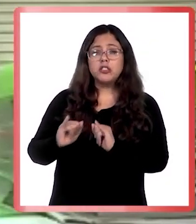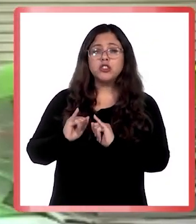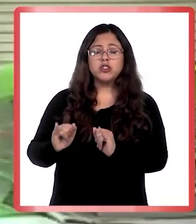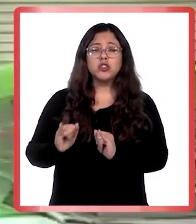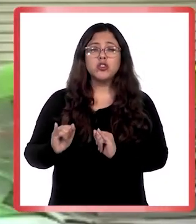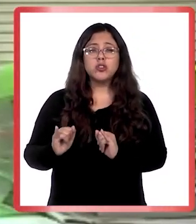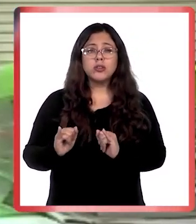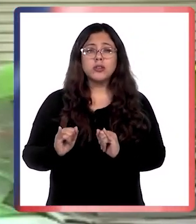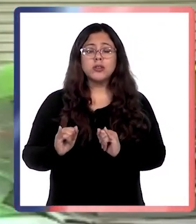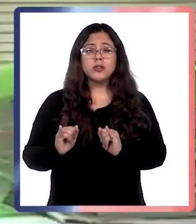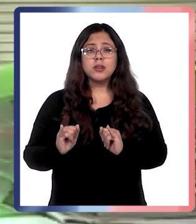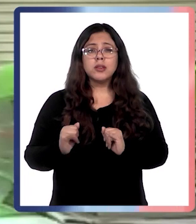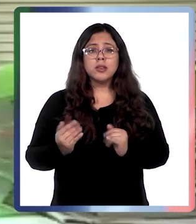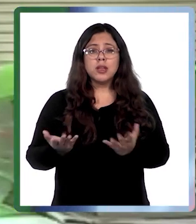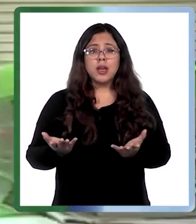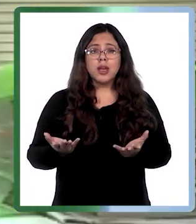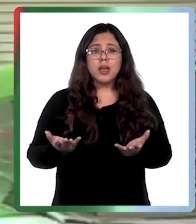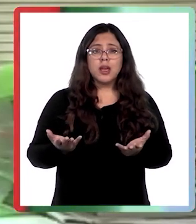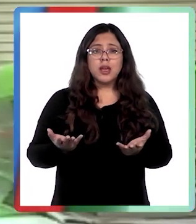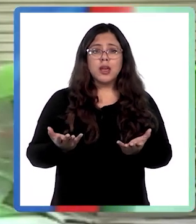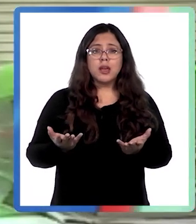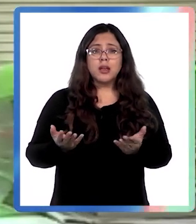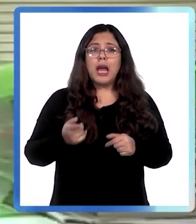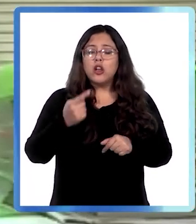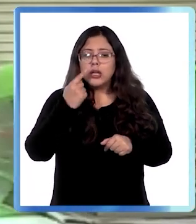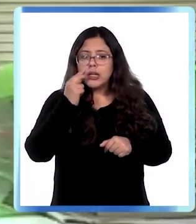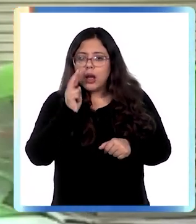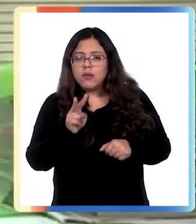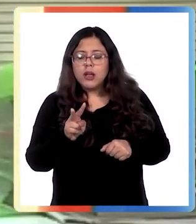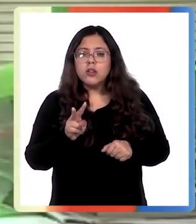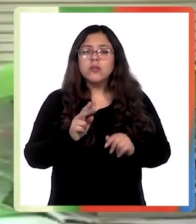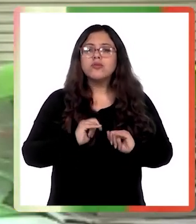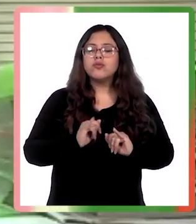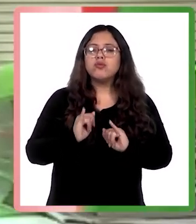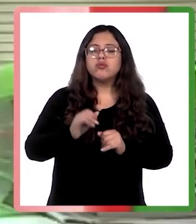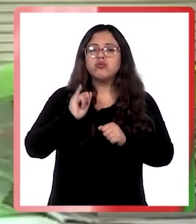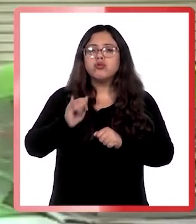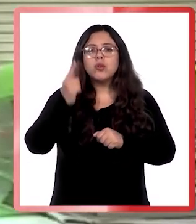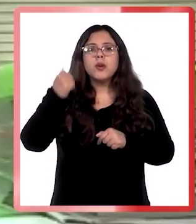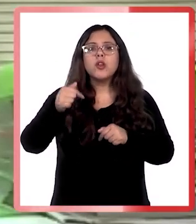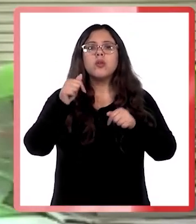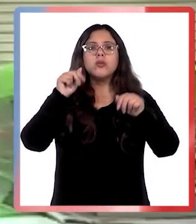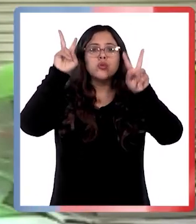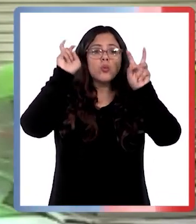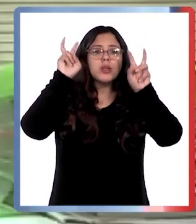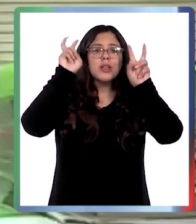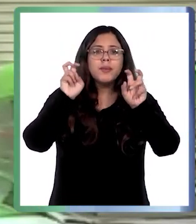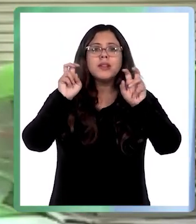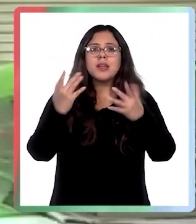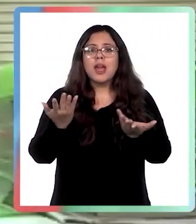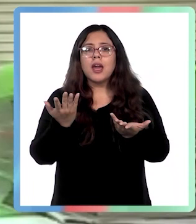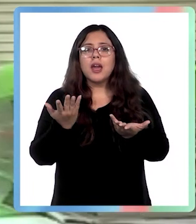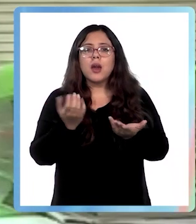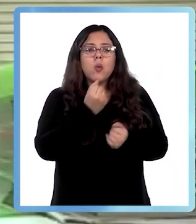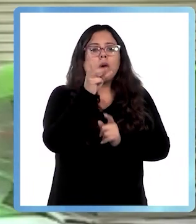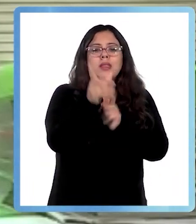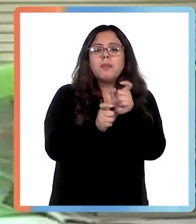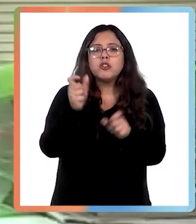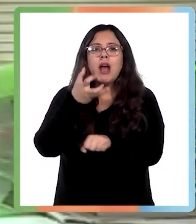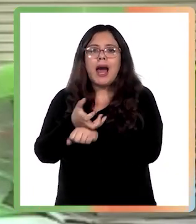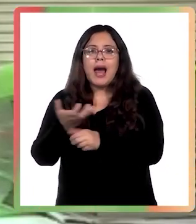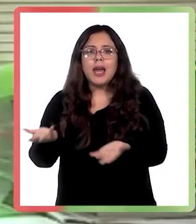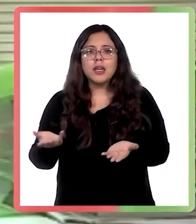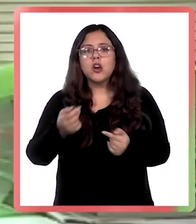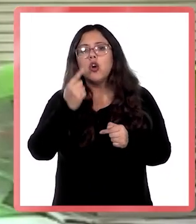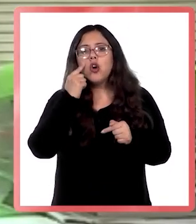todas partes exactamente lo que estamos viendo. Y entonces hay que suponer incidencia. Es cierto que si